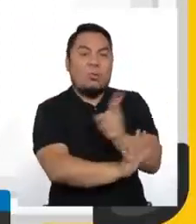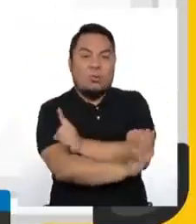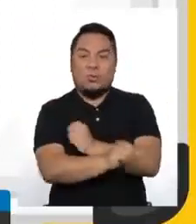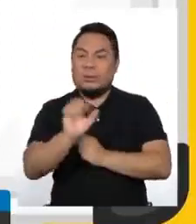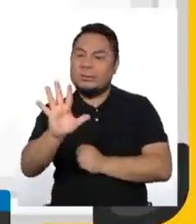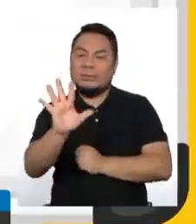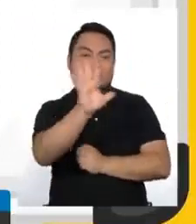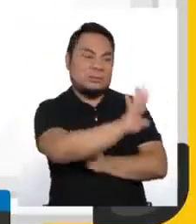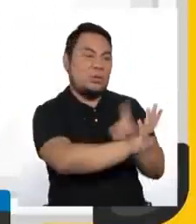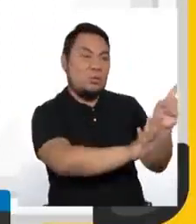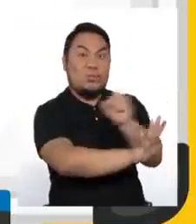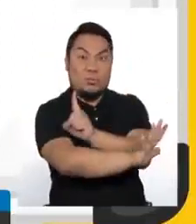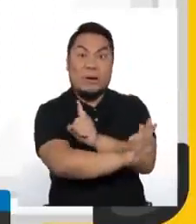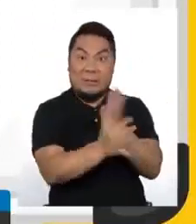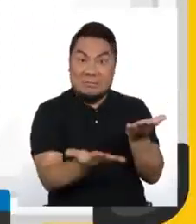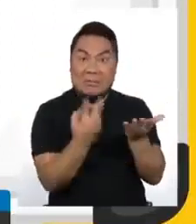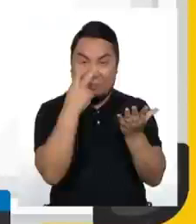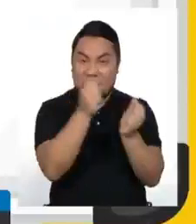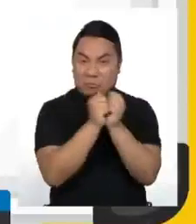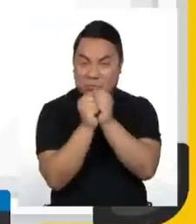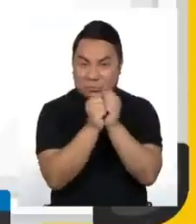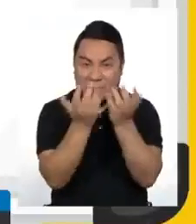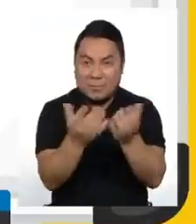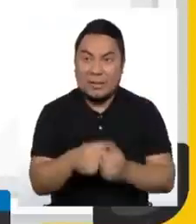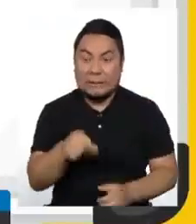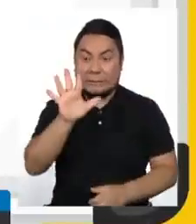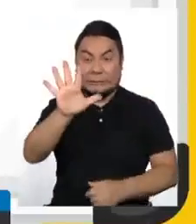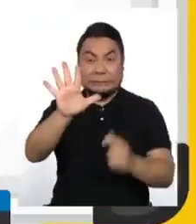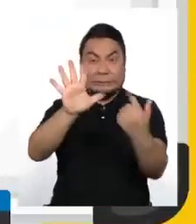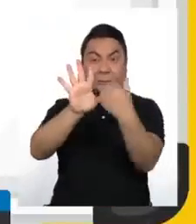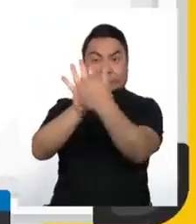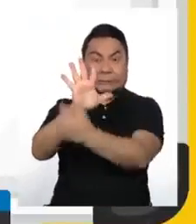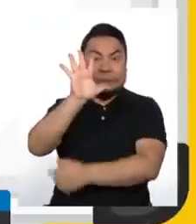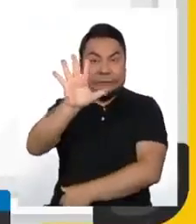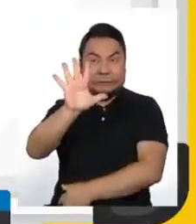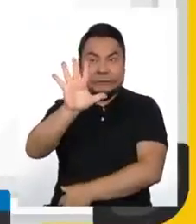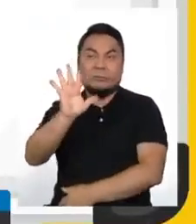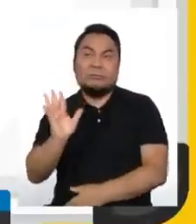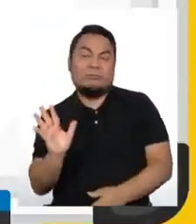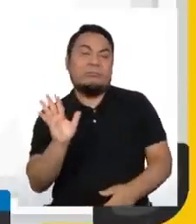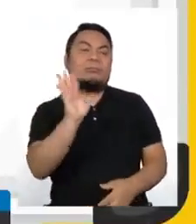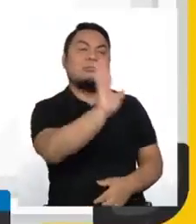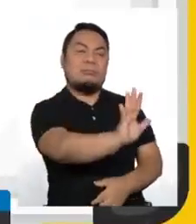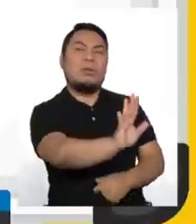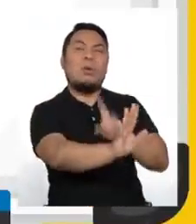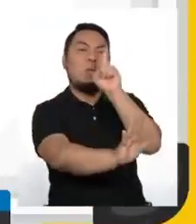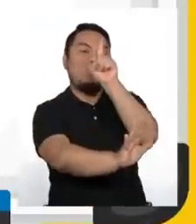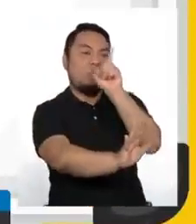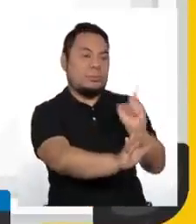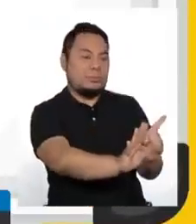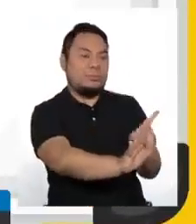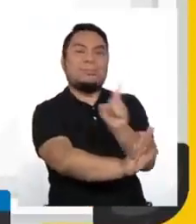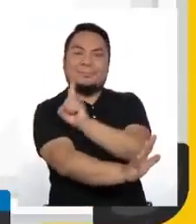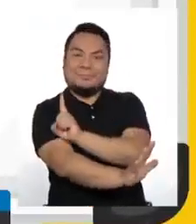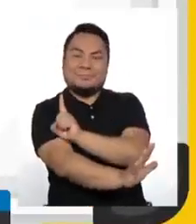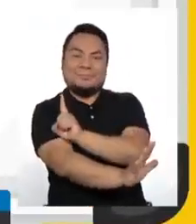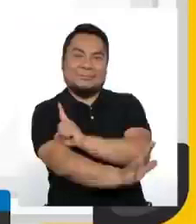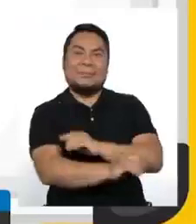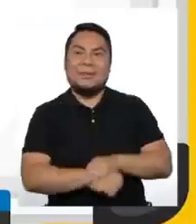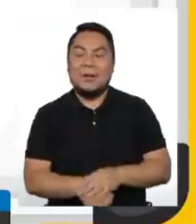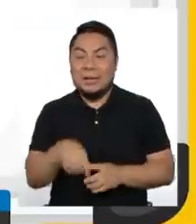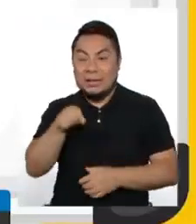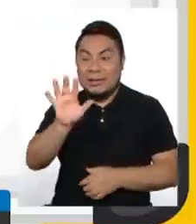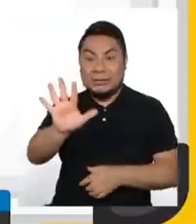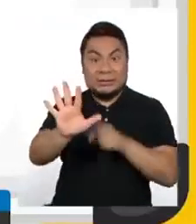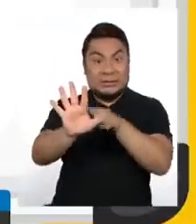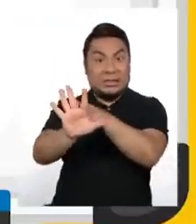Ahora hagámoslo juntos. Estas 5 las intercambiamos por una tapa dorada. Estas